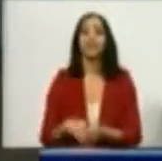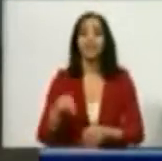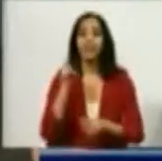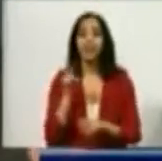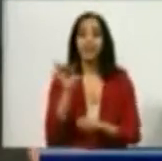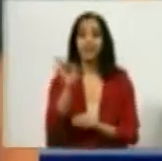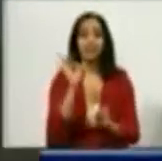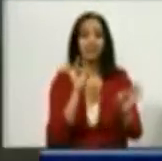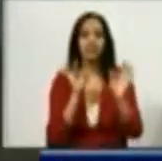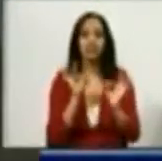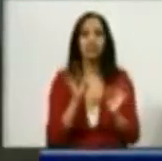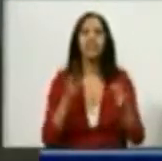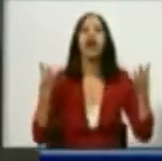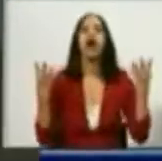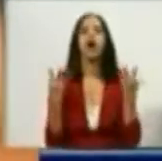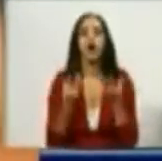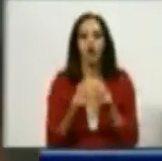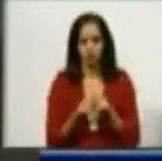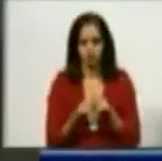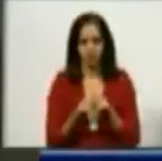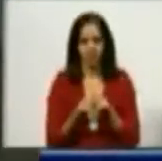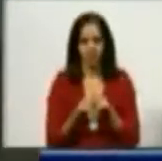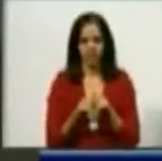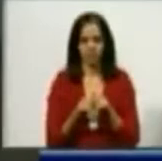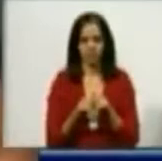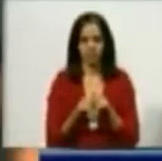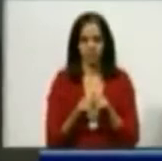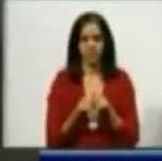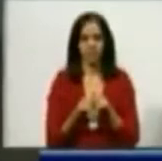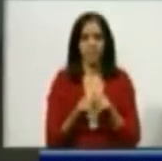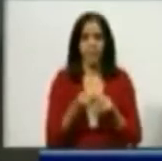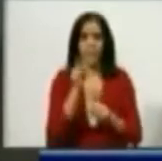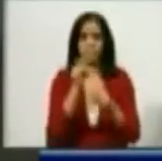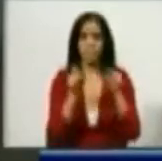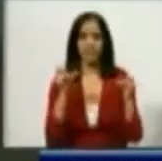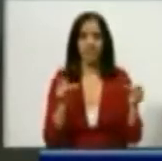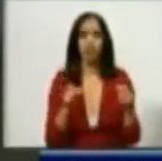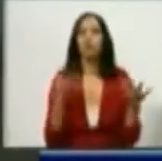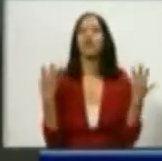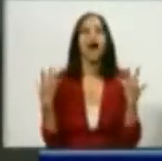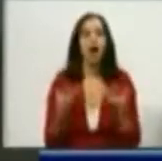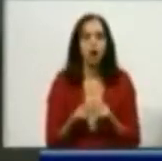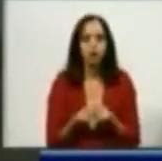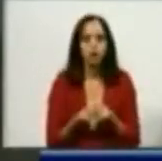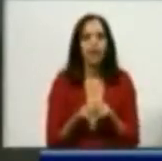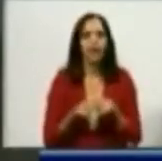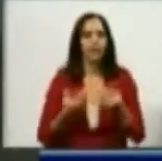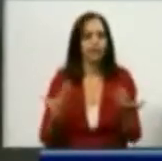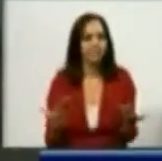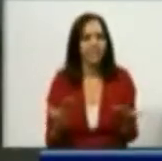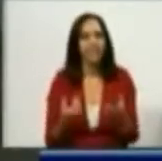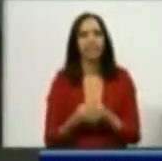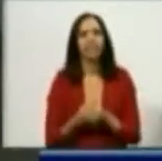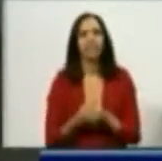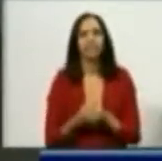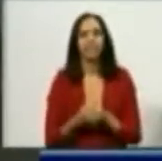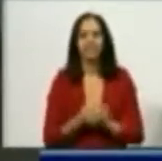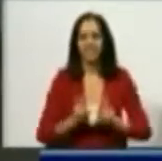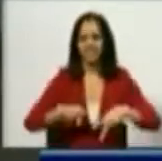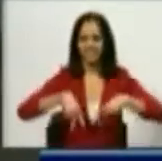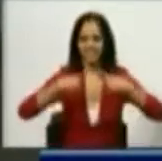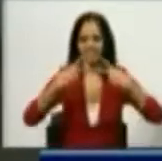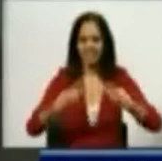designación de una junta de ciudadanos una junta de restablecimiento